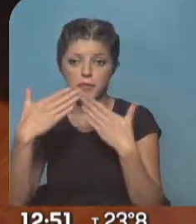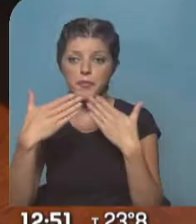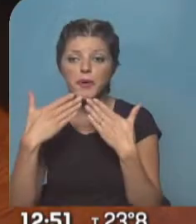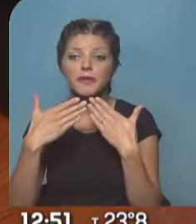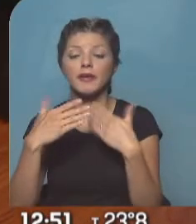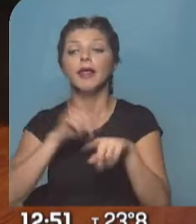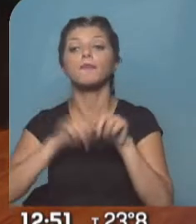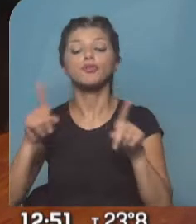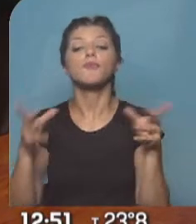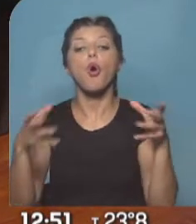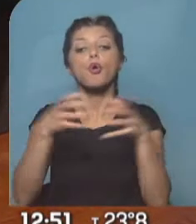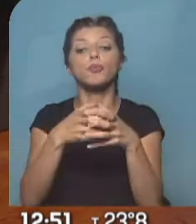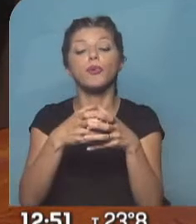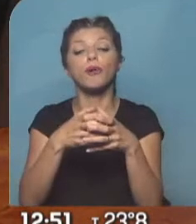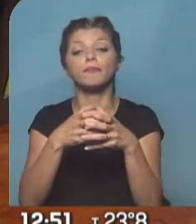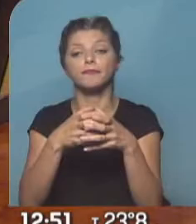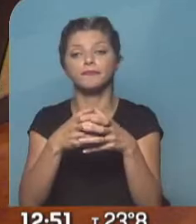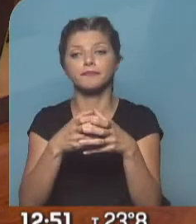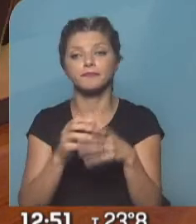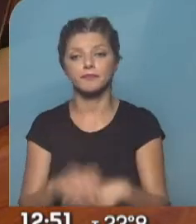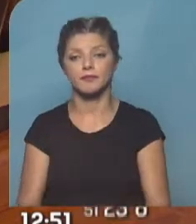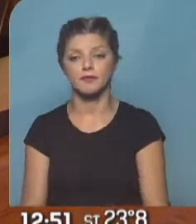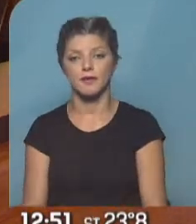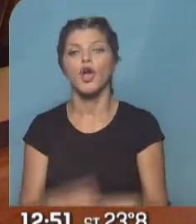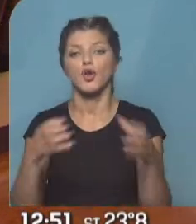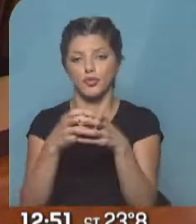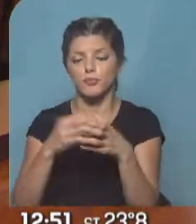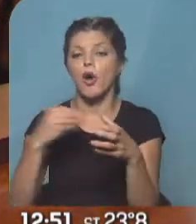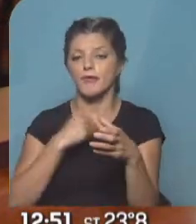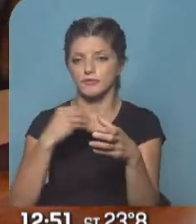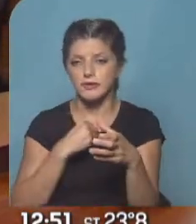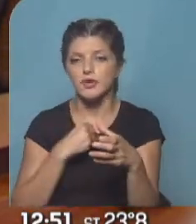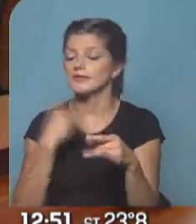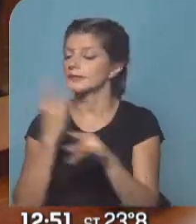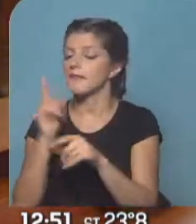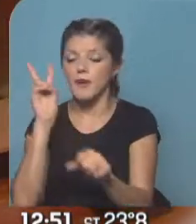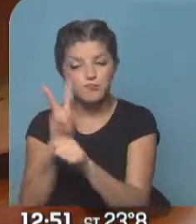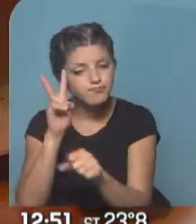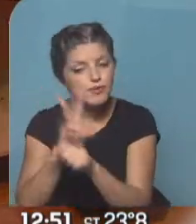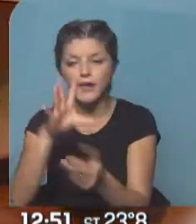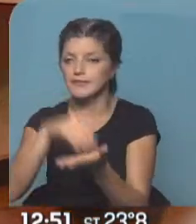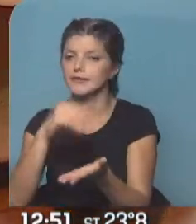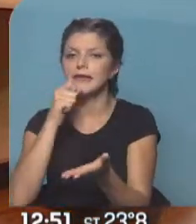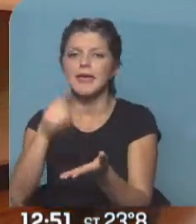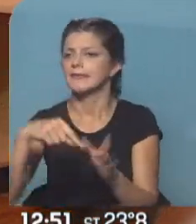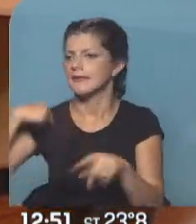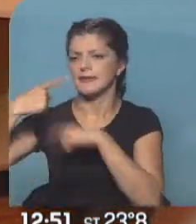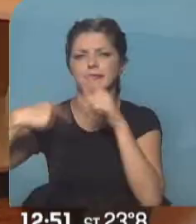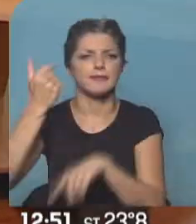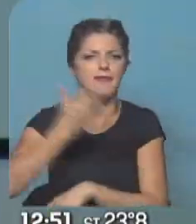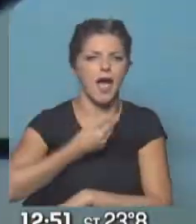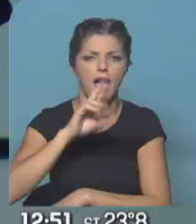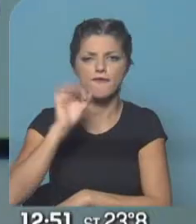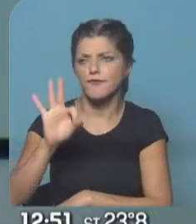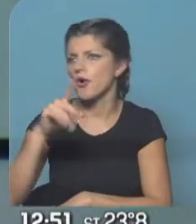grupos religiosos son muy activos en defensa de esos pueblos, sean africanos, sean evangélicos,